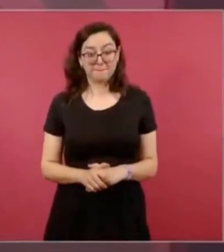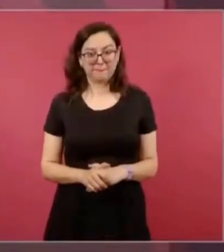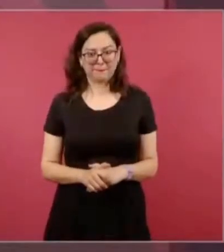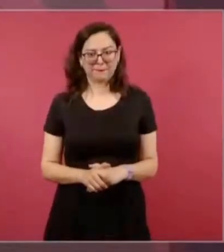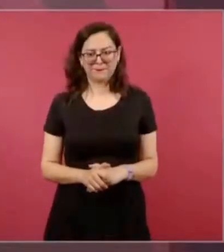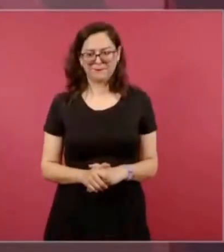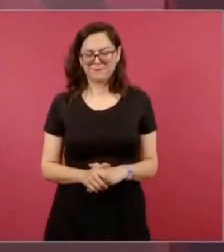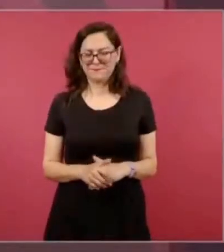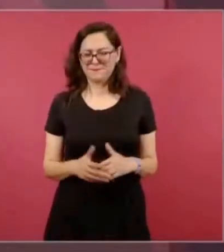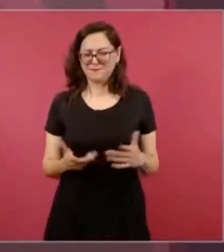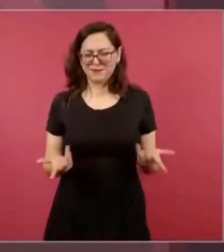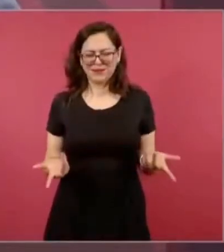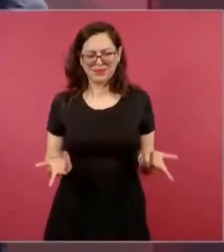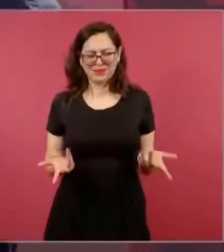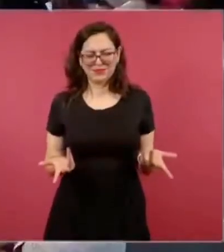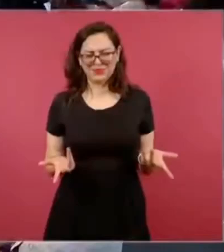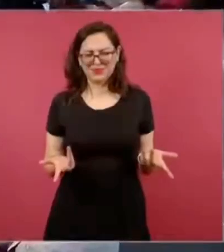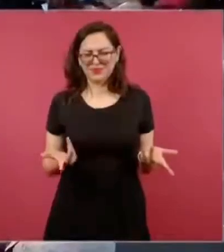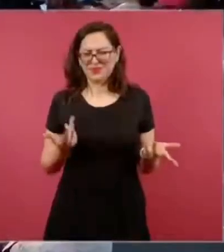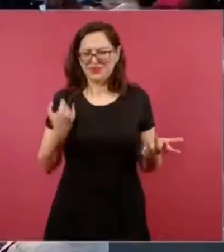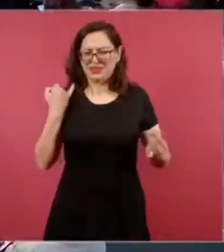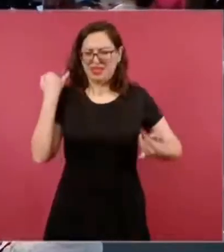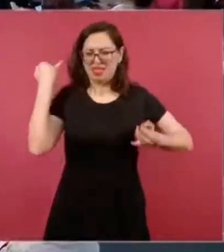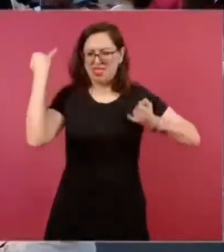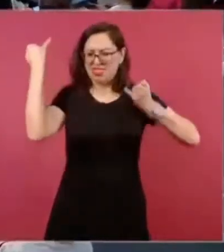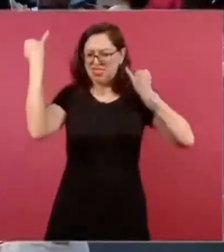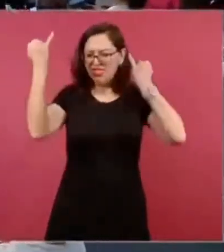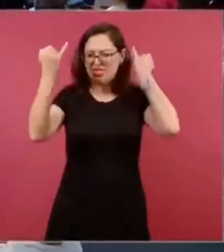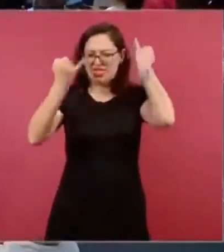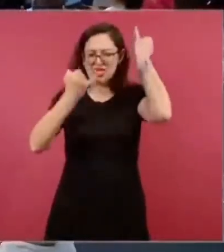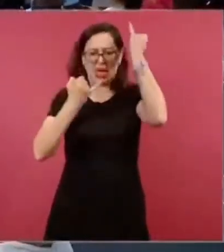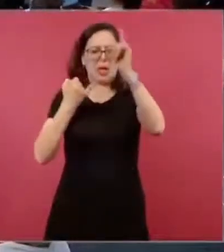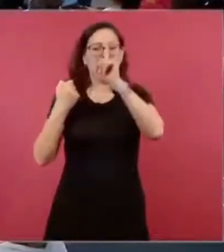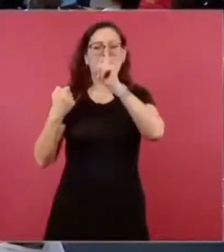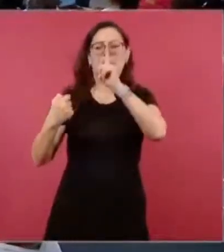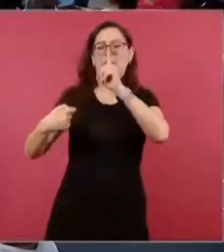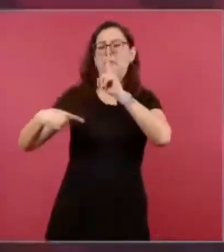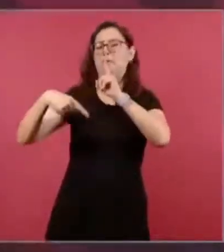con una desfachatez